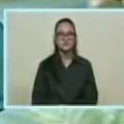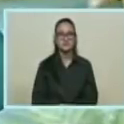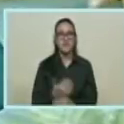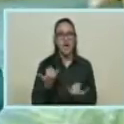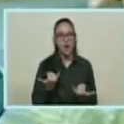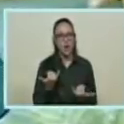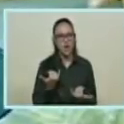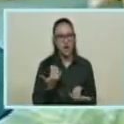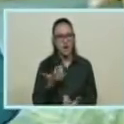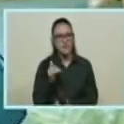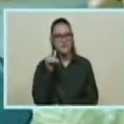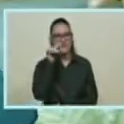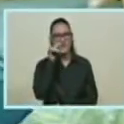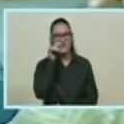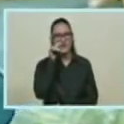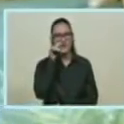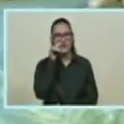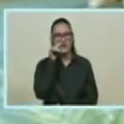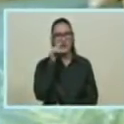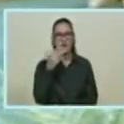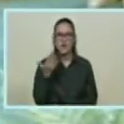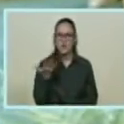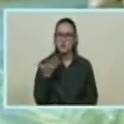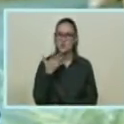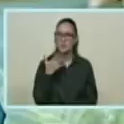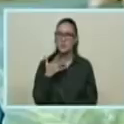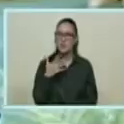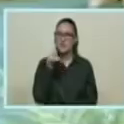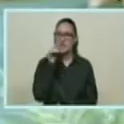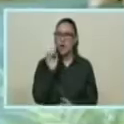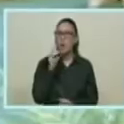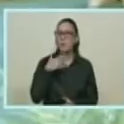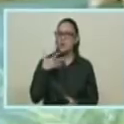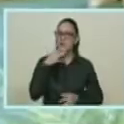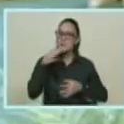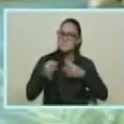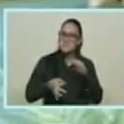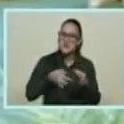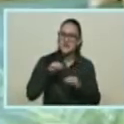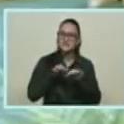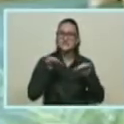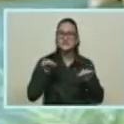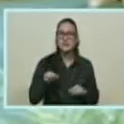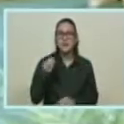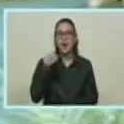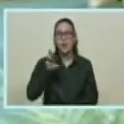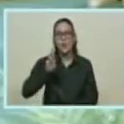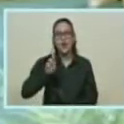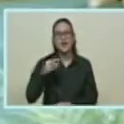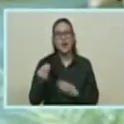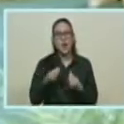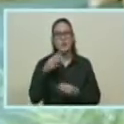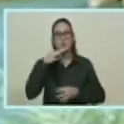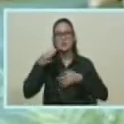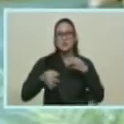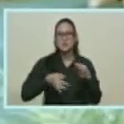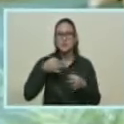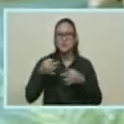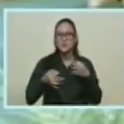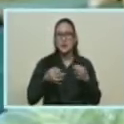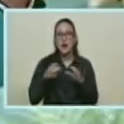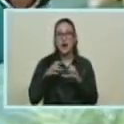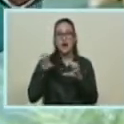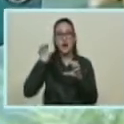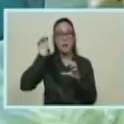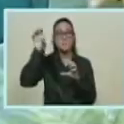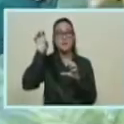un video o el ministro Jorge Márquez pudiera explicar lo que es el sistema BQR, cómo a través del